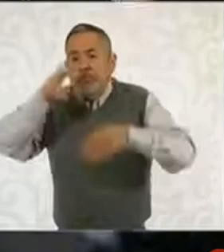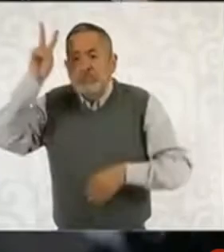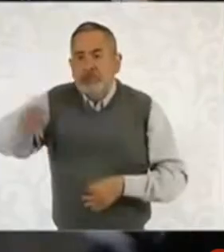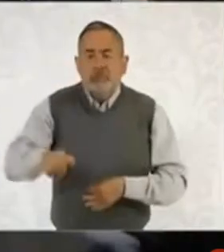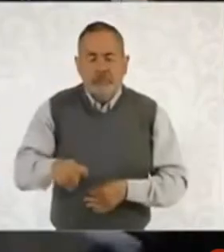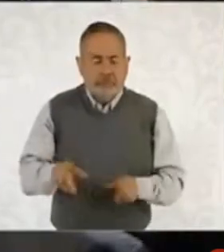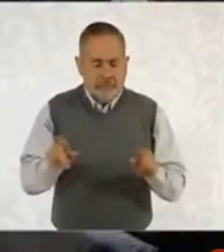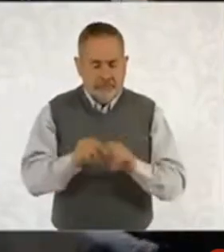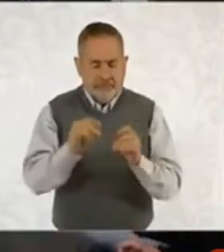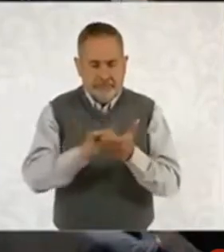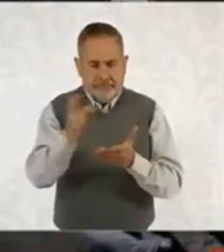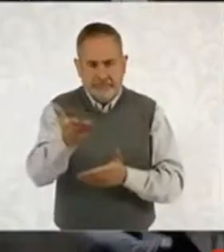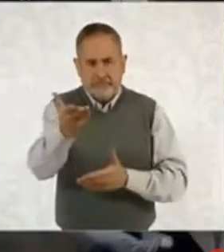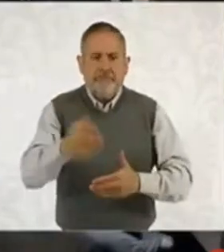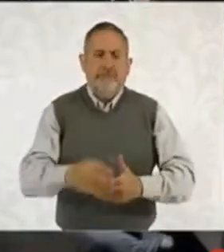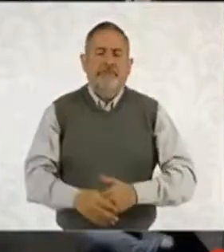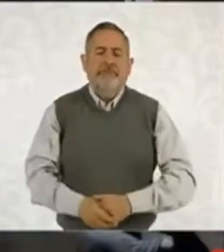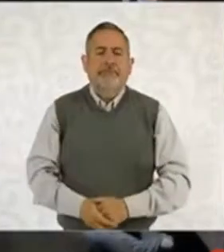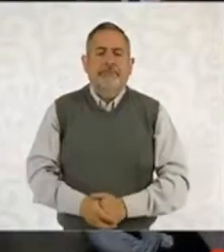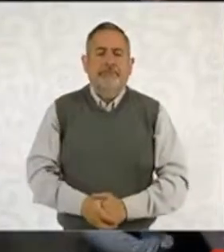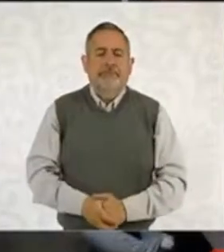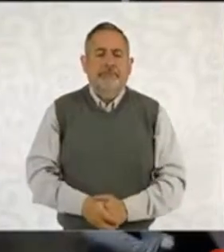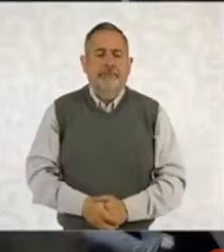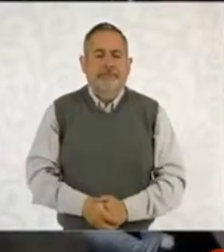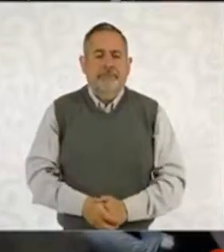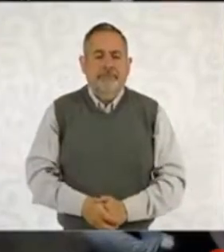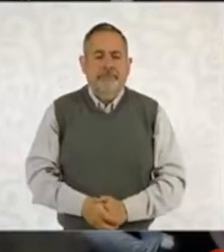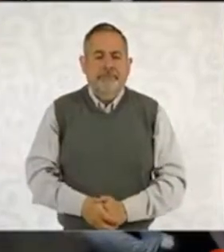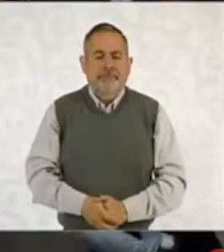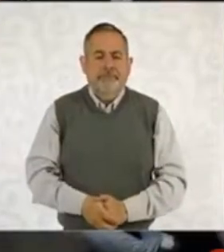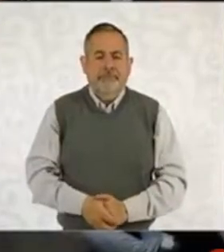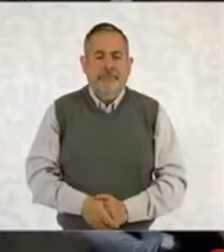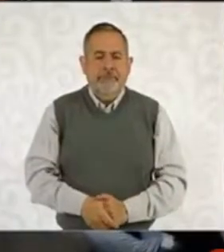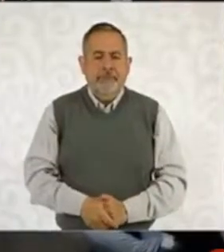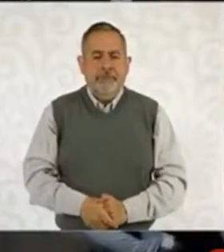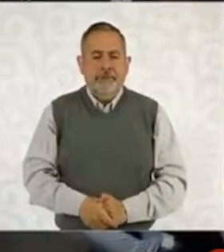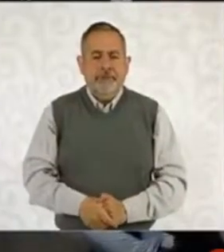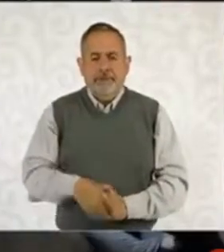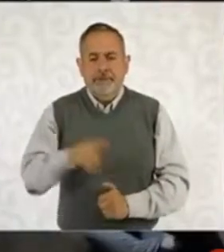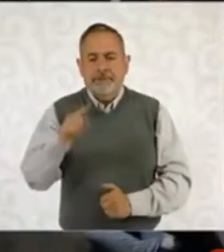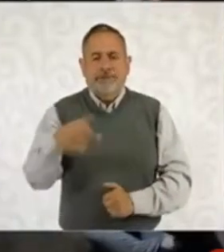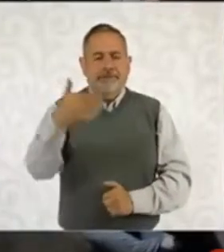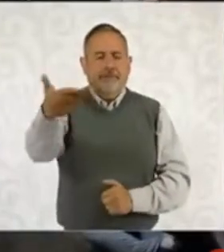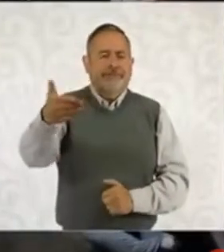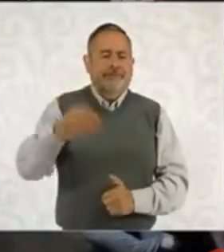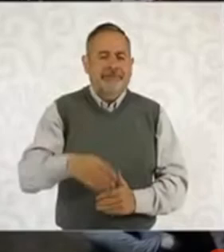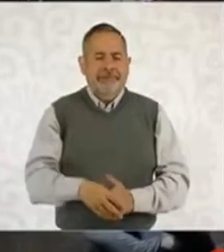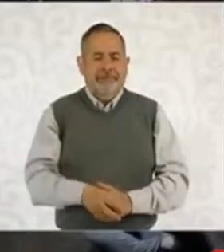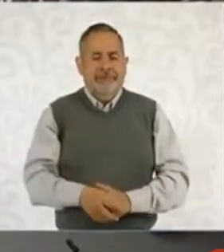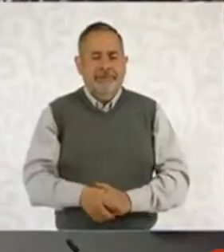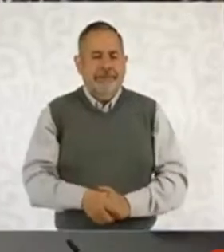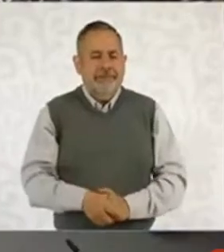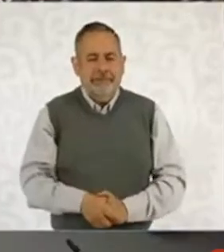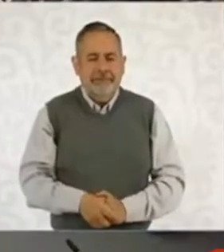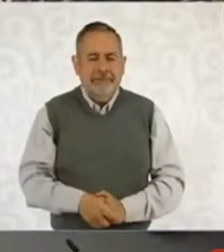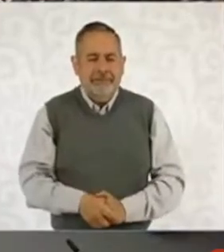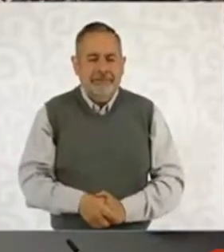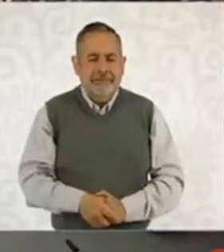gracias, presidenta. Muy bien, adelante. A ver, vamos hasta allá atrás al Universal, que hace mucho que no preguntas.